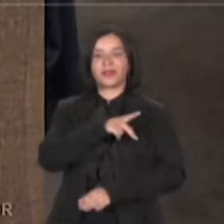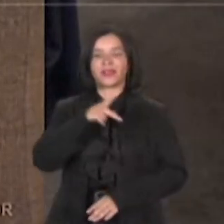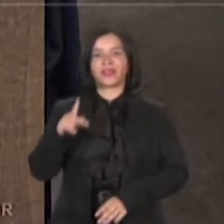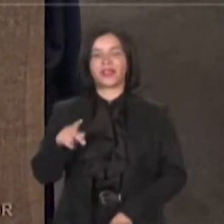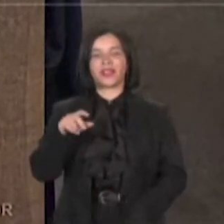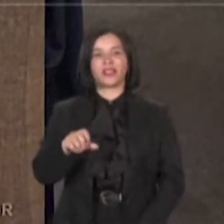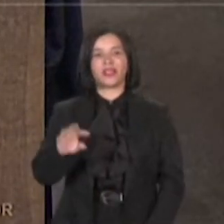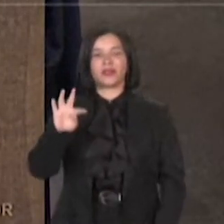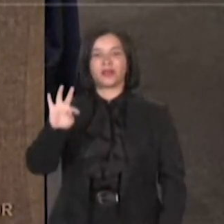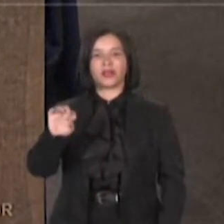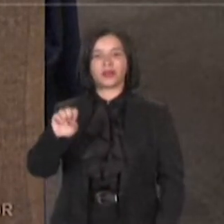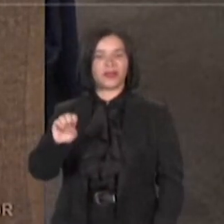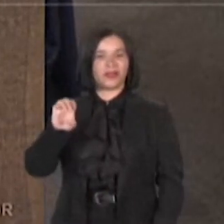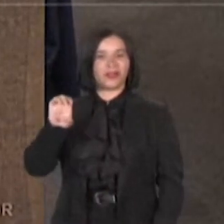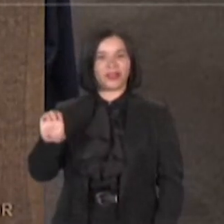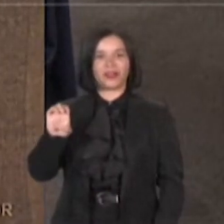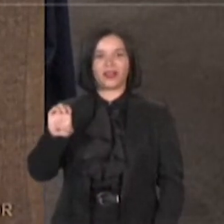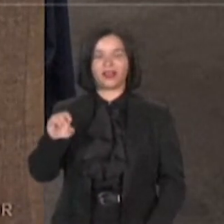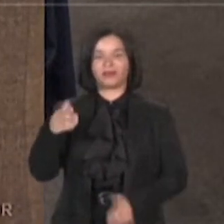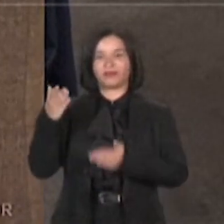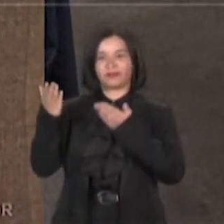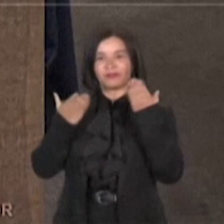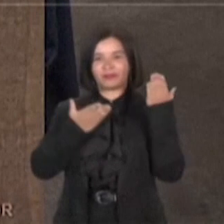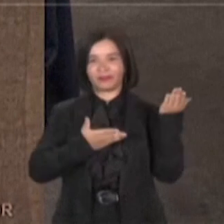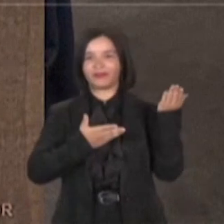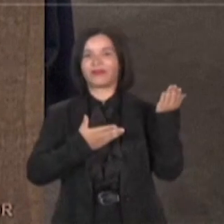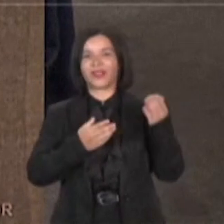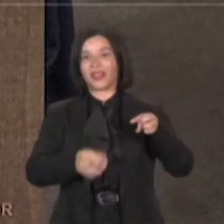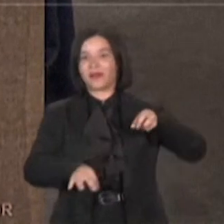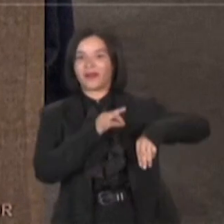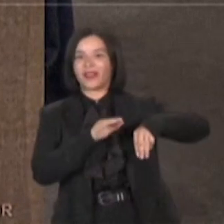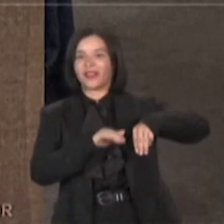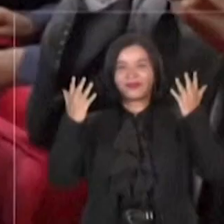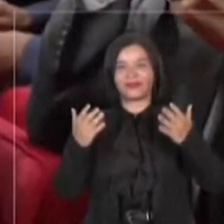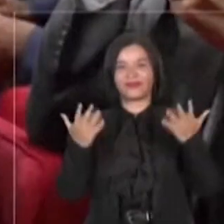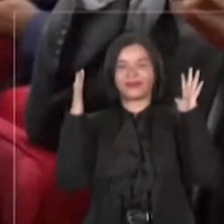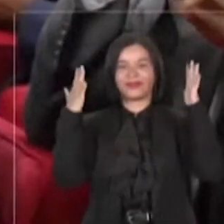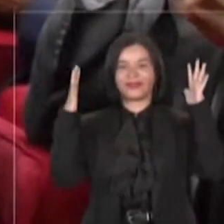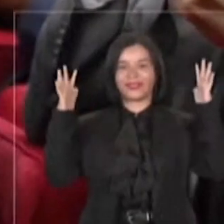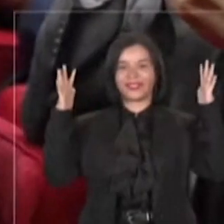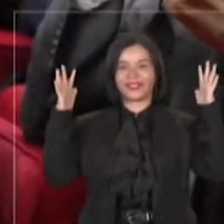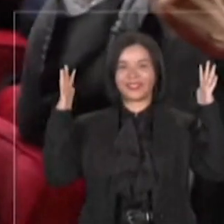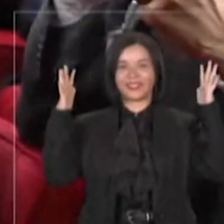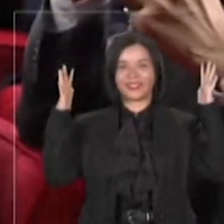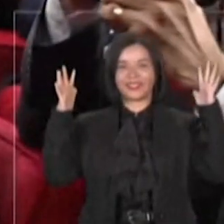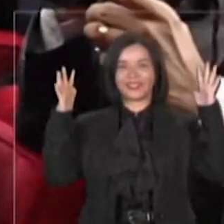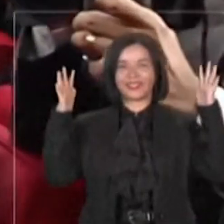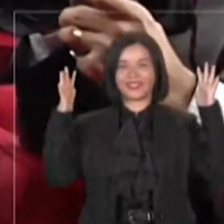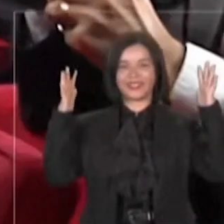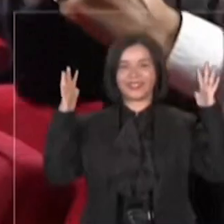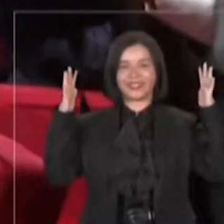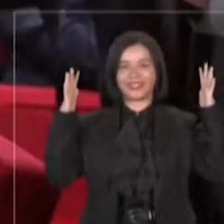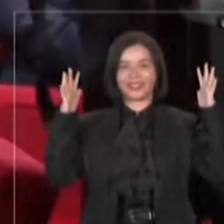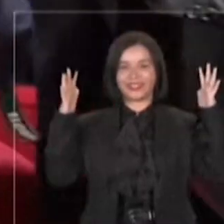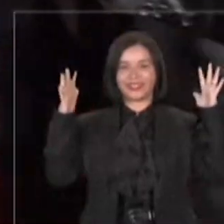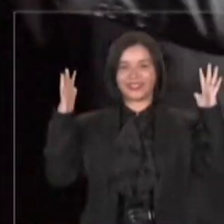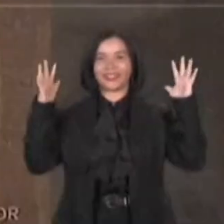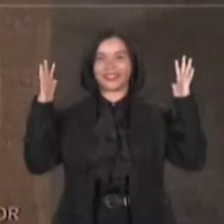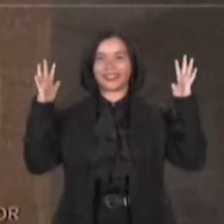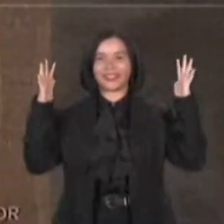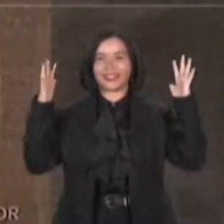tse desde agosto de 2022 moraes fue protagonista de un contencioso periodo Bajo su gestión la corte